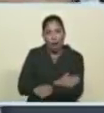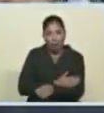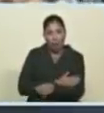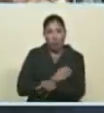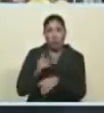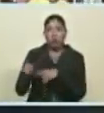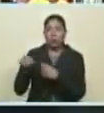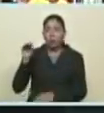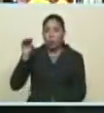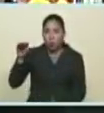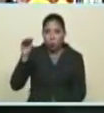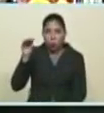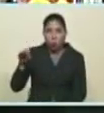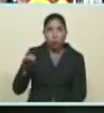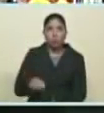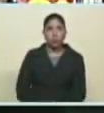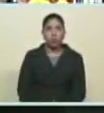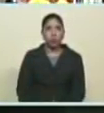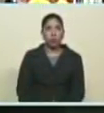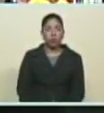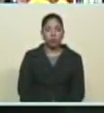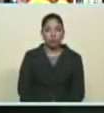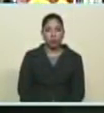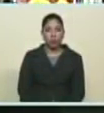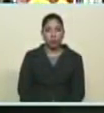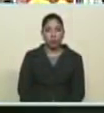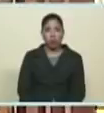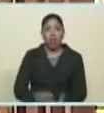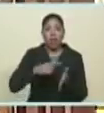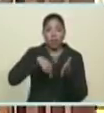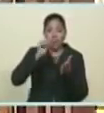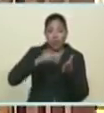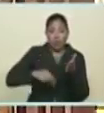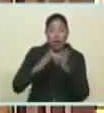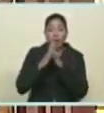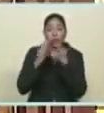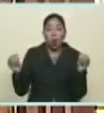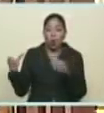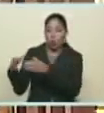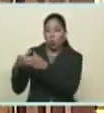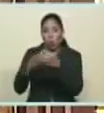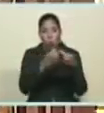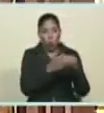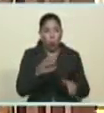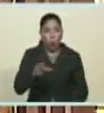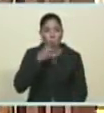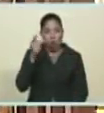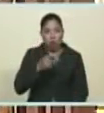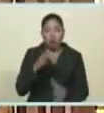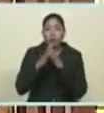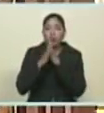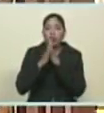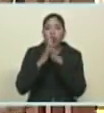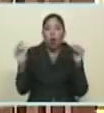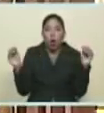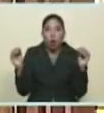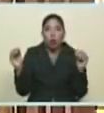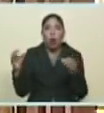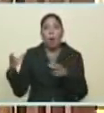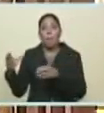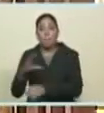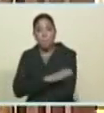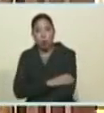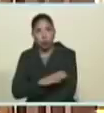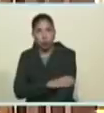durantes y posteriores del evento electoral, firmadas por todos los partidos políticos del país, de la